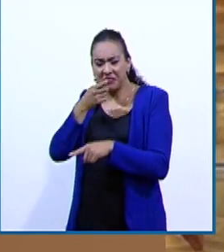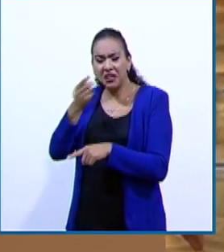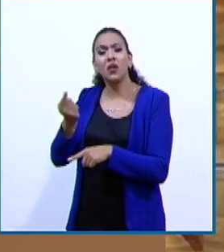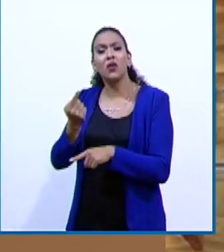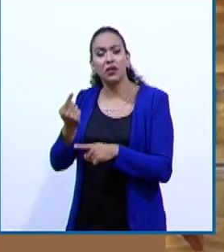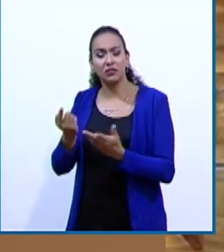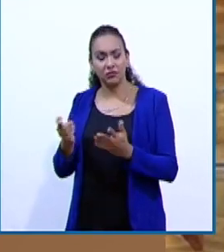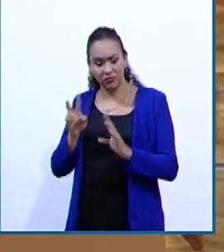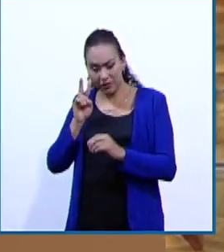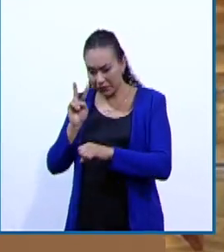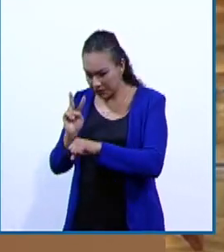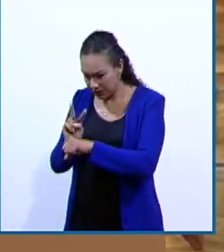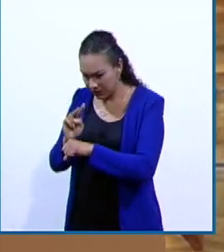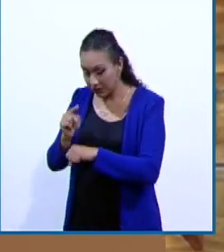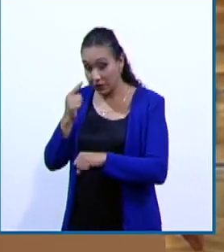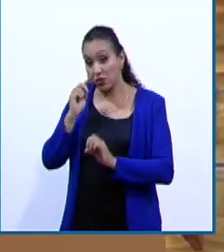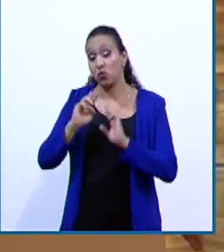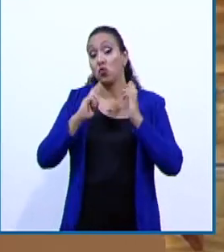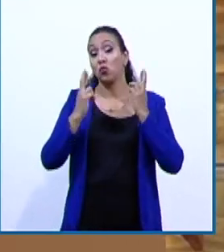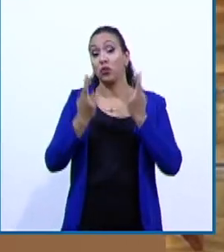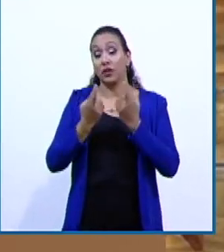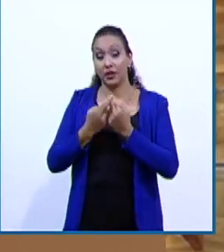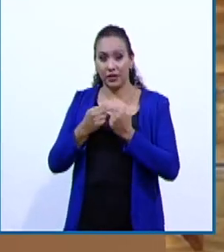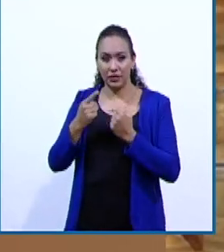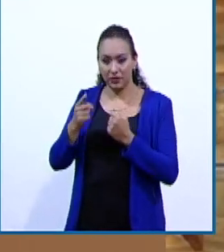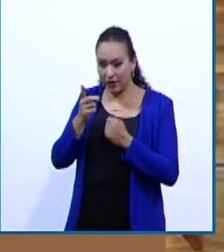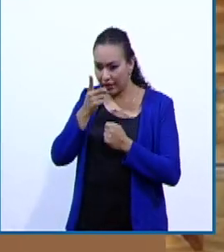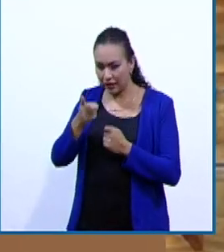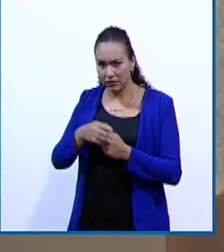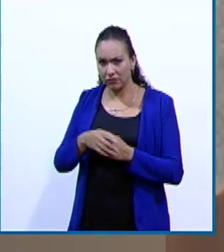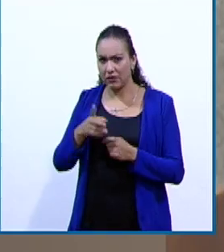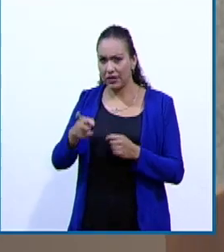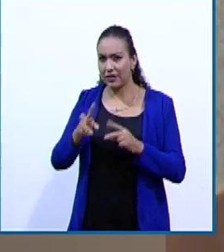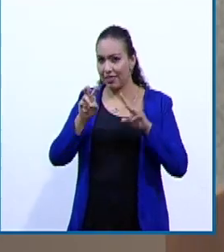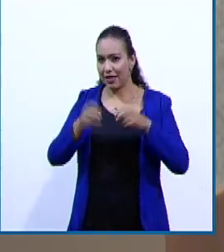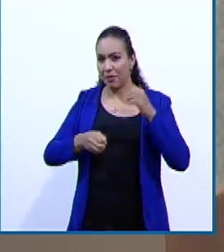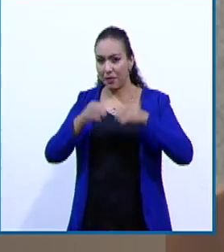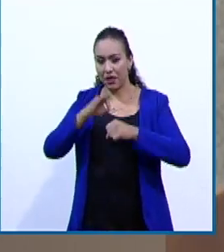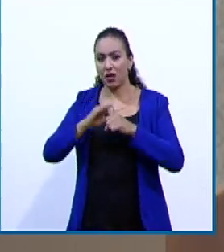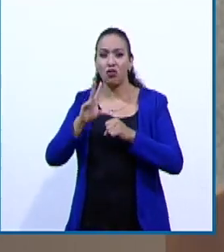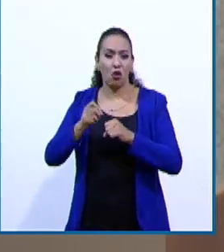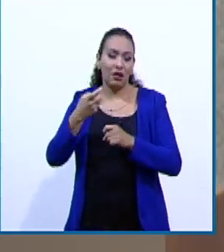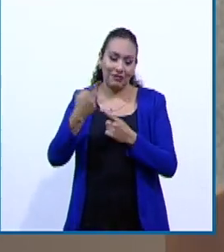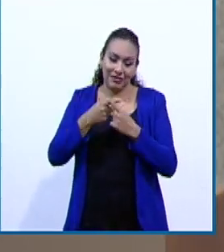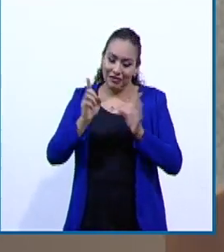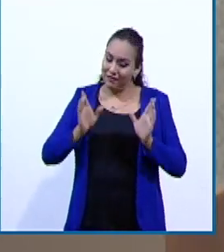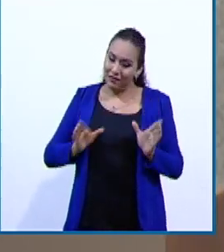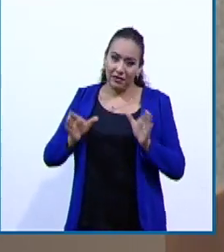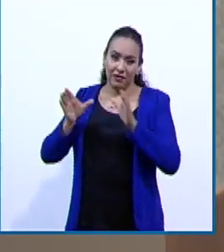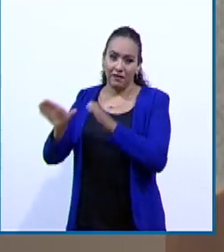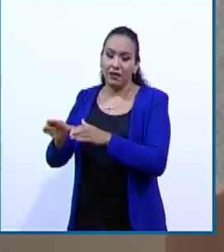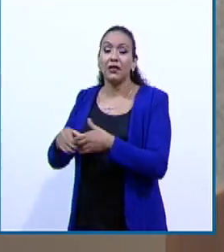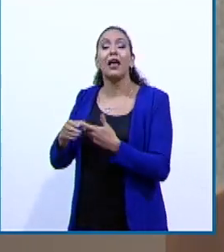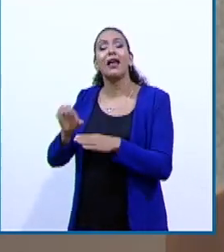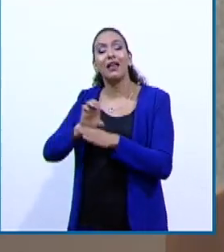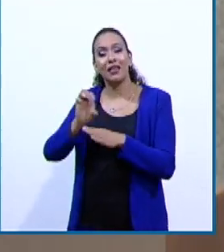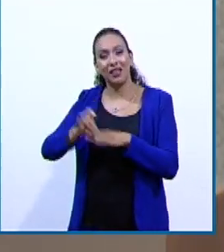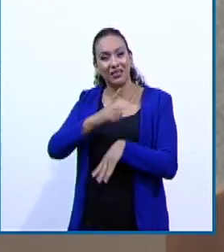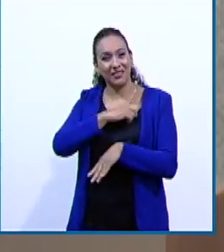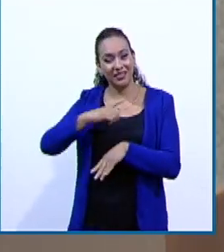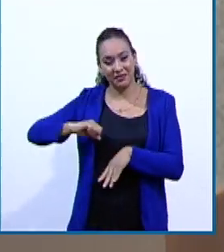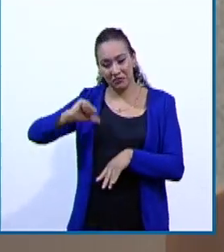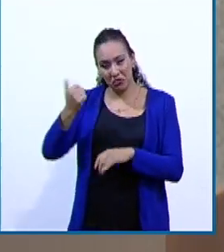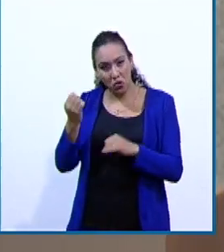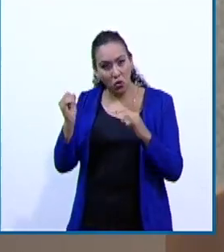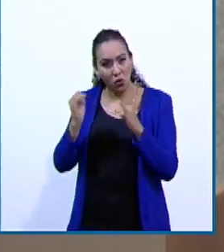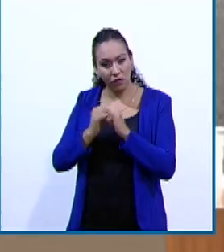que como ocurrieron en una sesión del Congreso, no son de materia electoral sino parlamentaria, por lo que toca a este último analizar